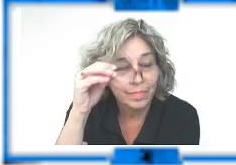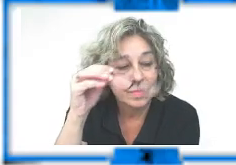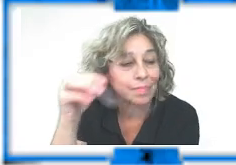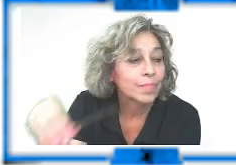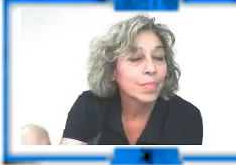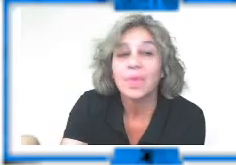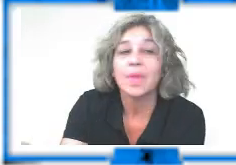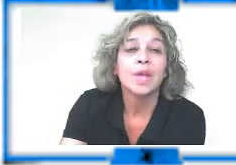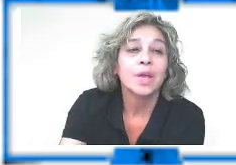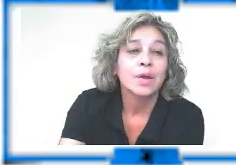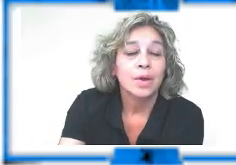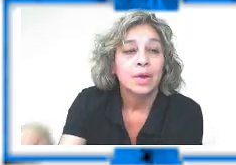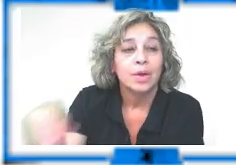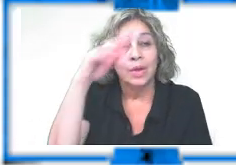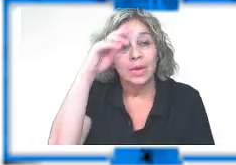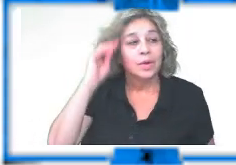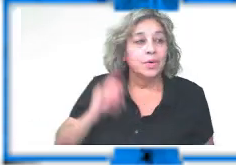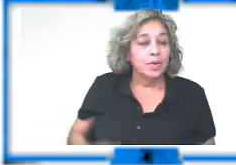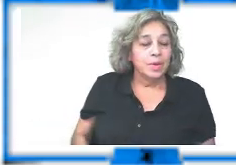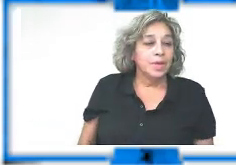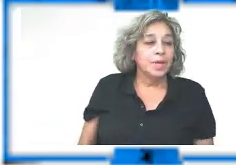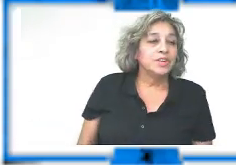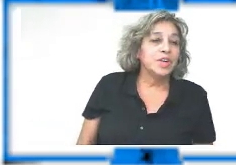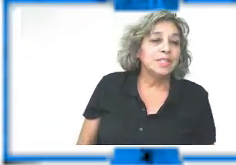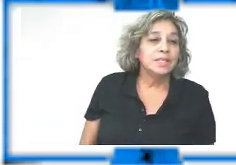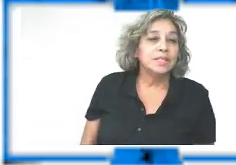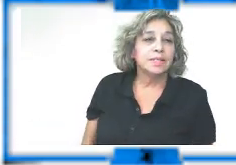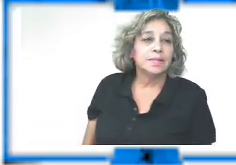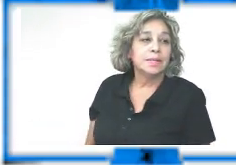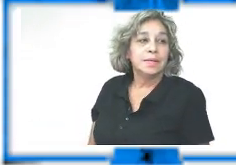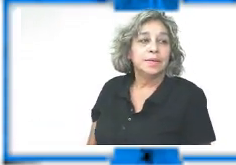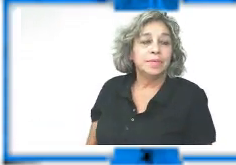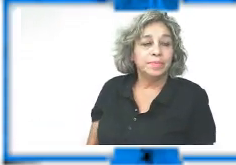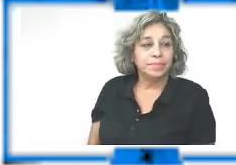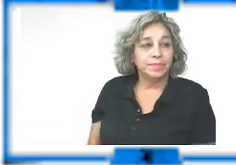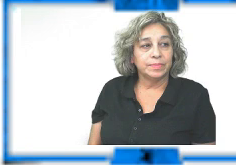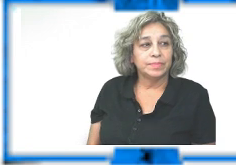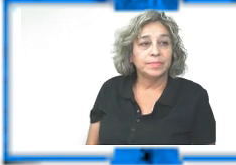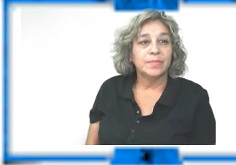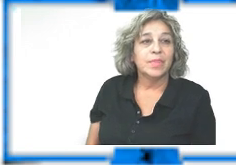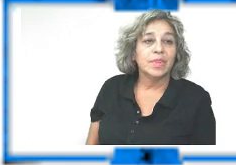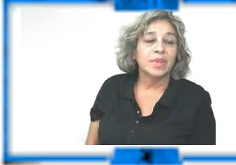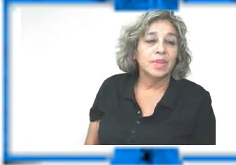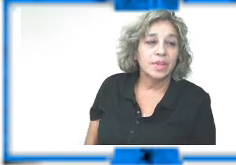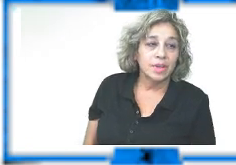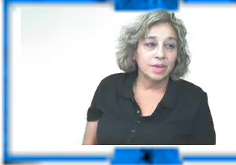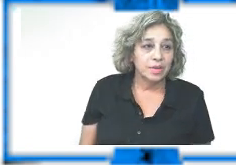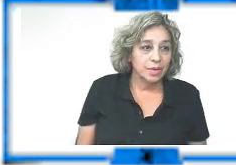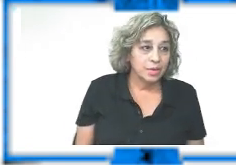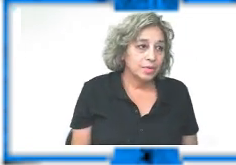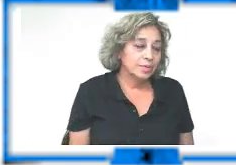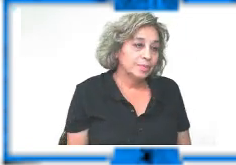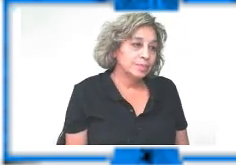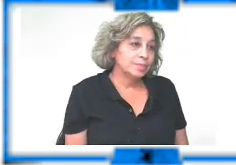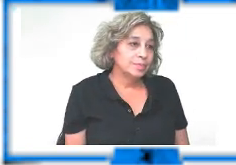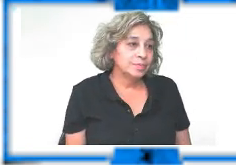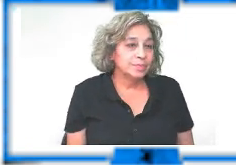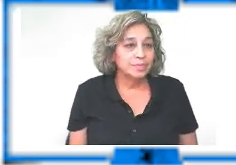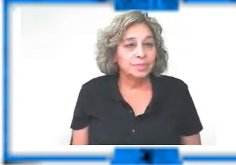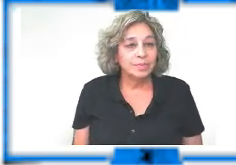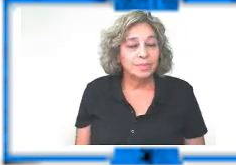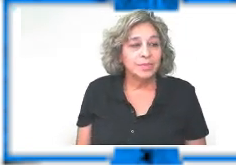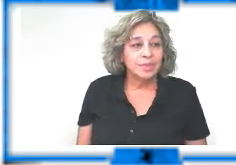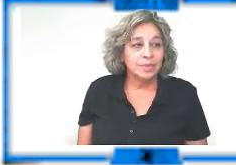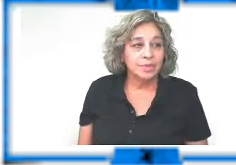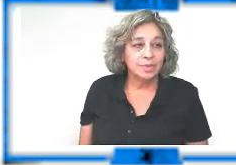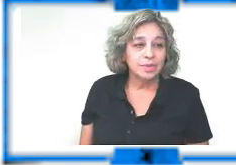Entonces suscríbete a YouTube, aquí Inty News, suscríbete a tu canal. Perfecto, adelante. Vamos con el presidente, la conferencia de hoy.